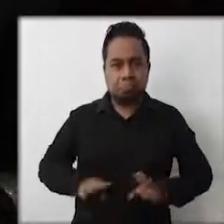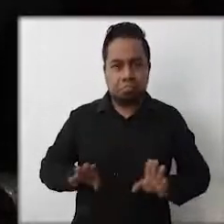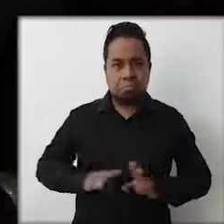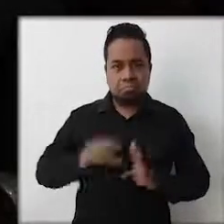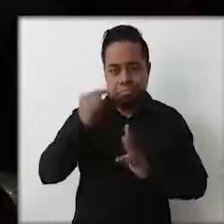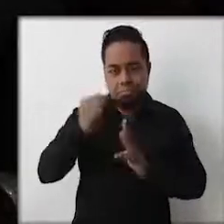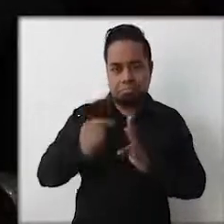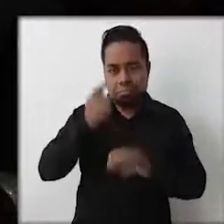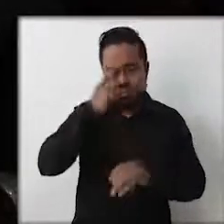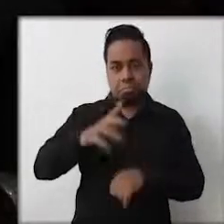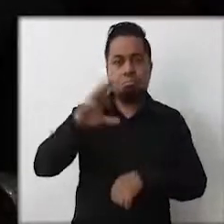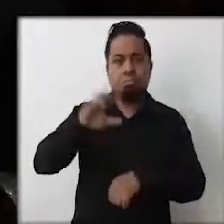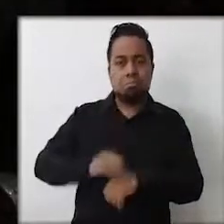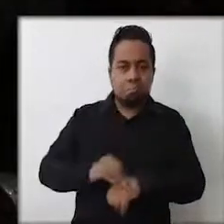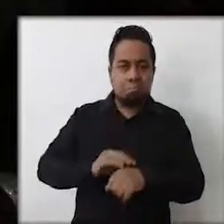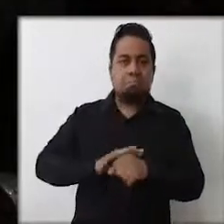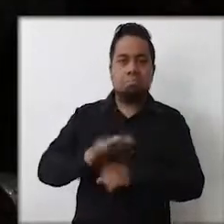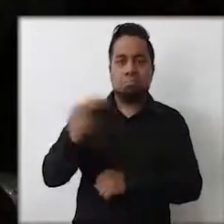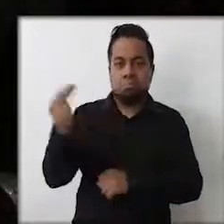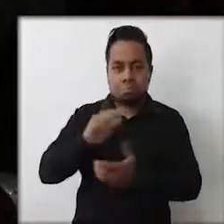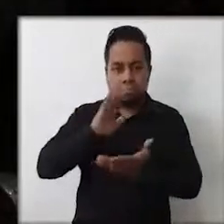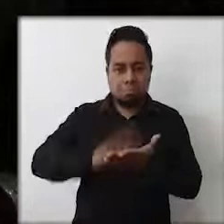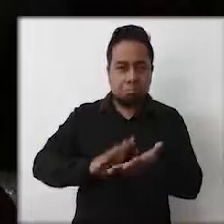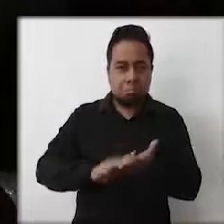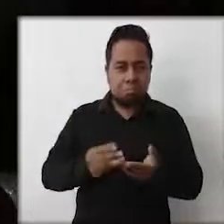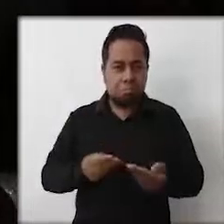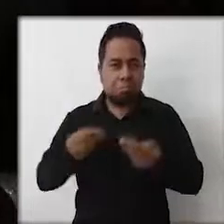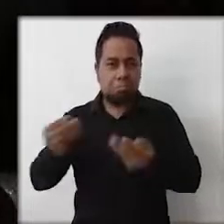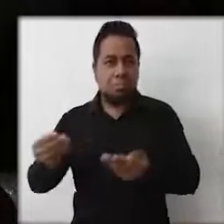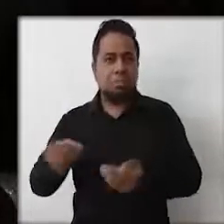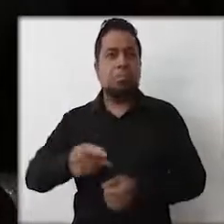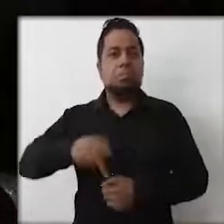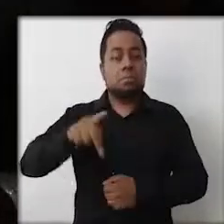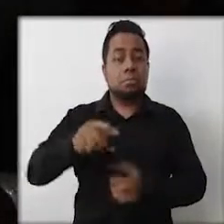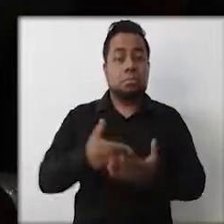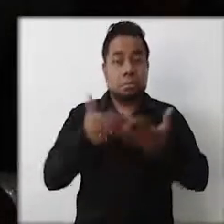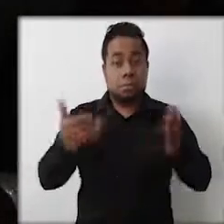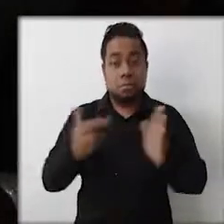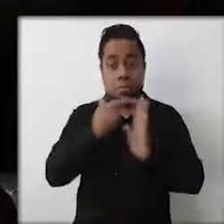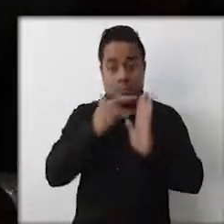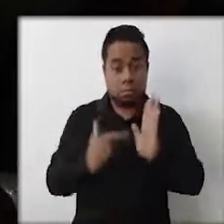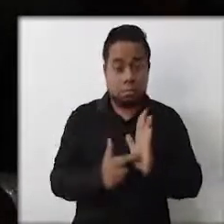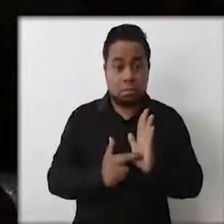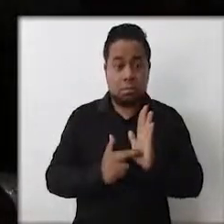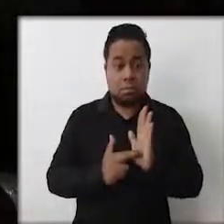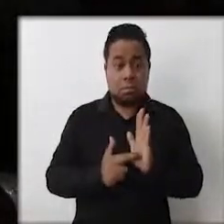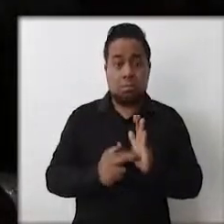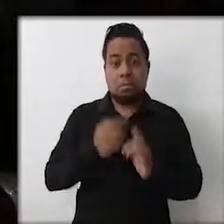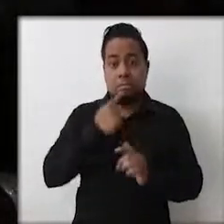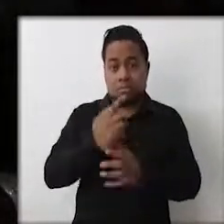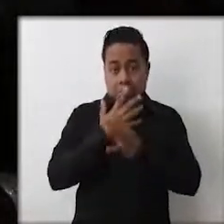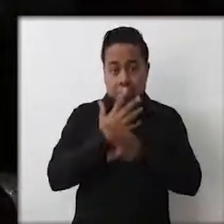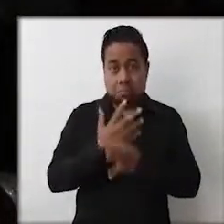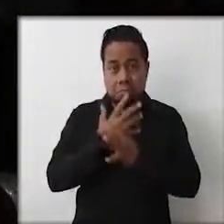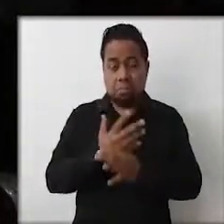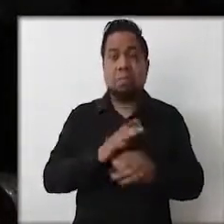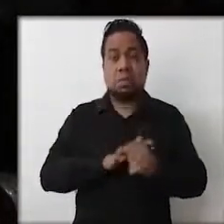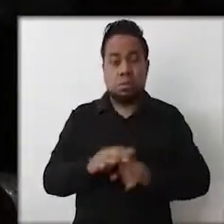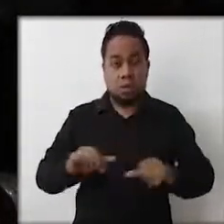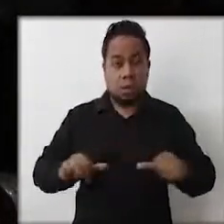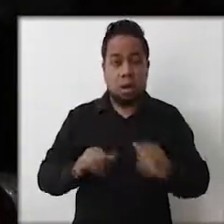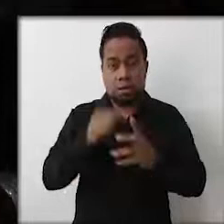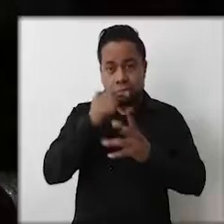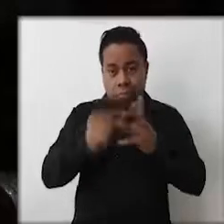Virgen de Cuquila, muchas festividades que hoy, reitero también, que hoy estos permisos se